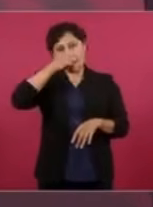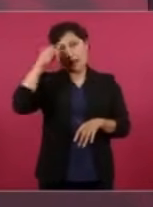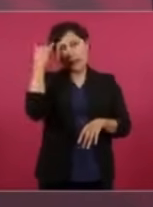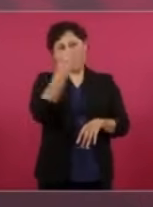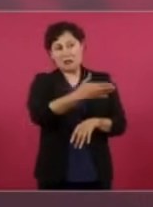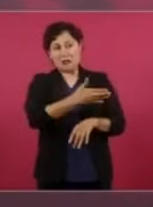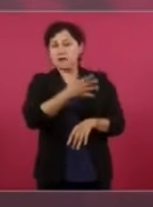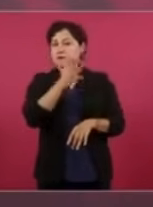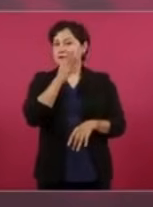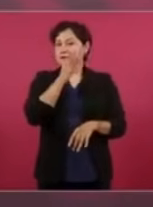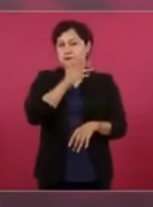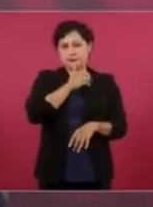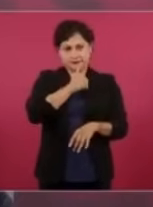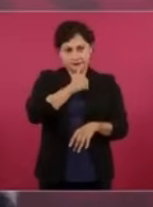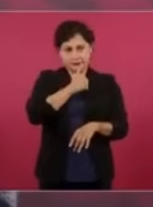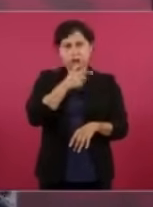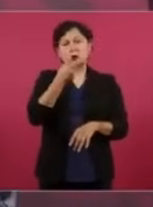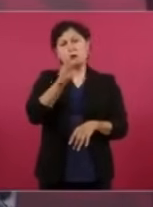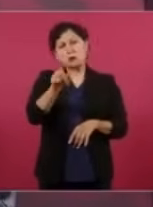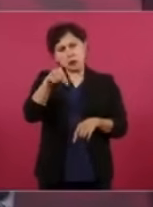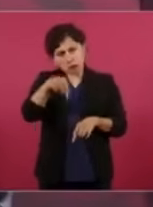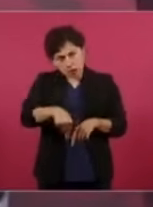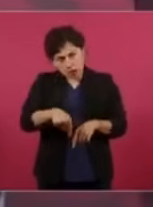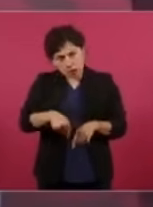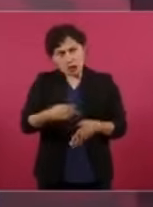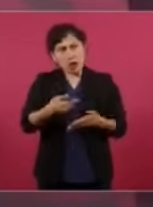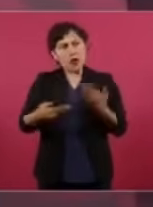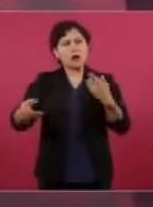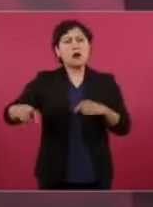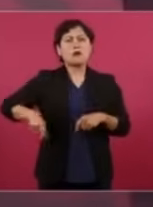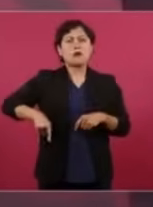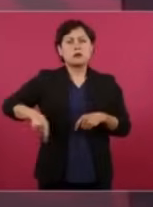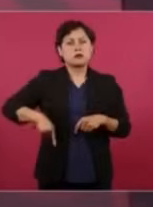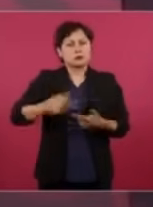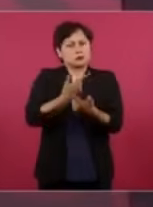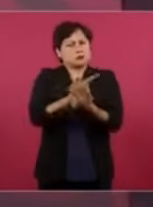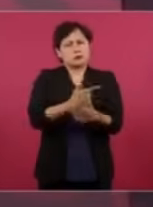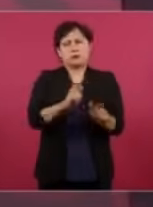lo que prevalece son los argumentos y la razón.